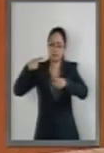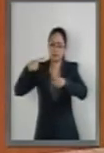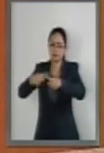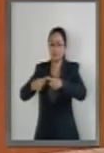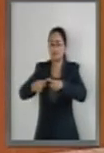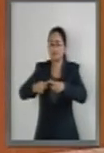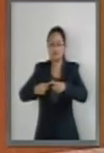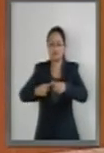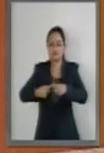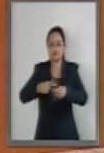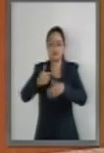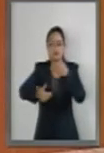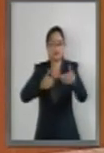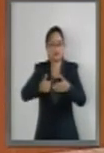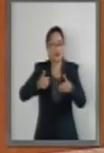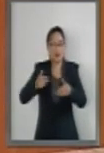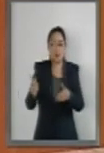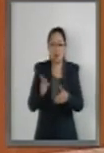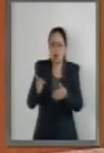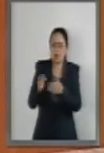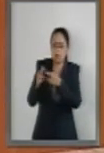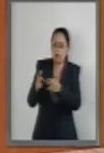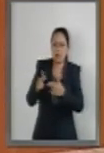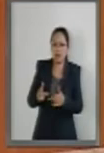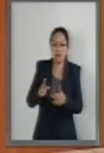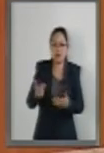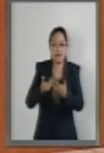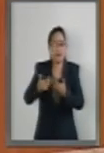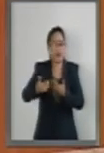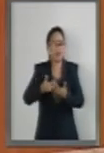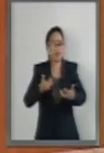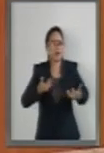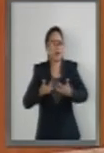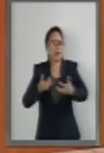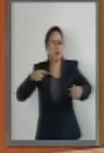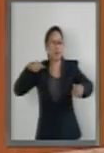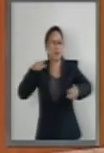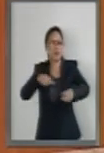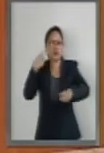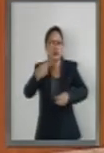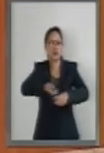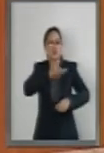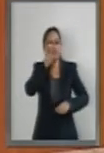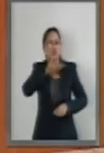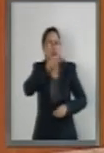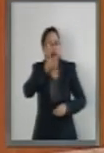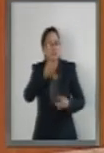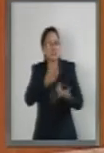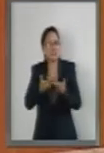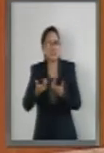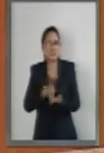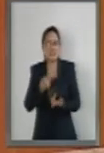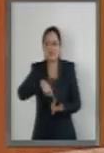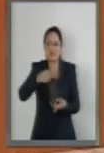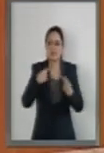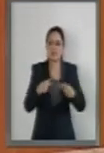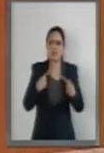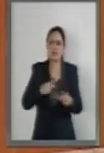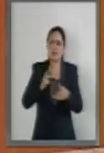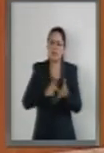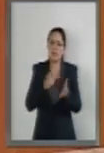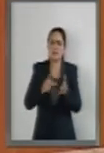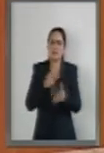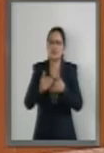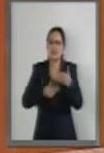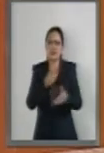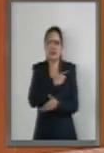ha destruido los barrios, separando los usos urbanos y haciendo que la gente cada vez tenga que